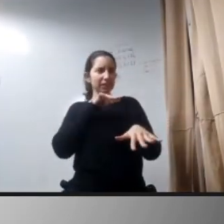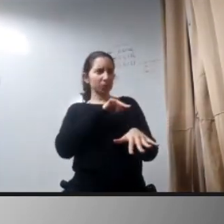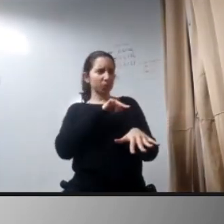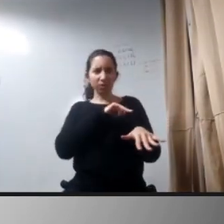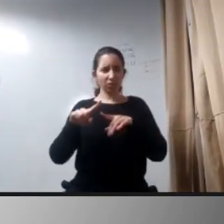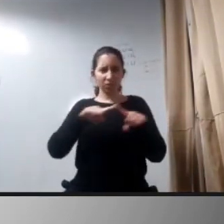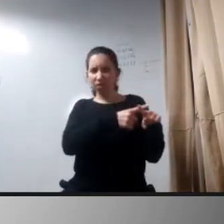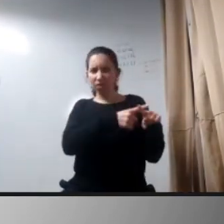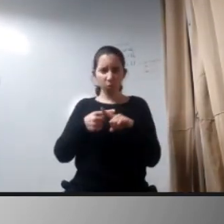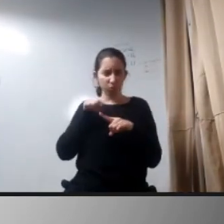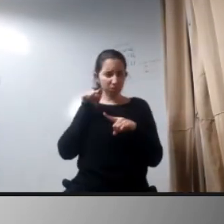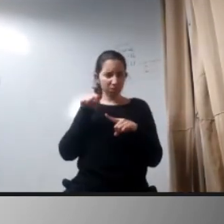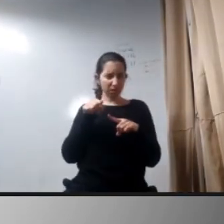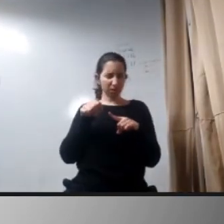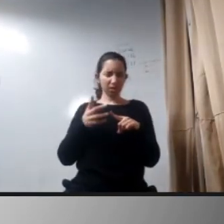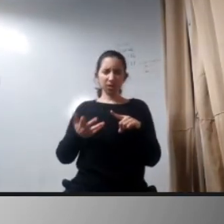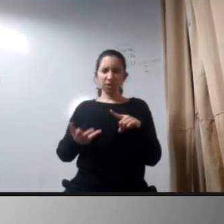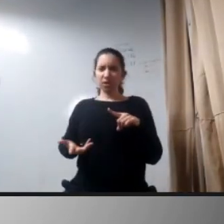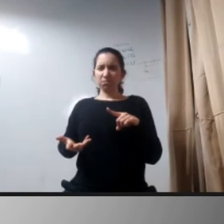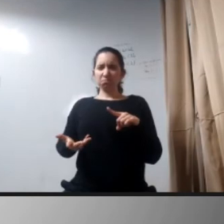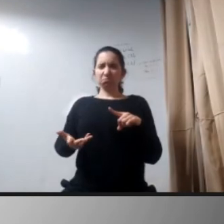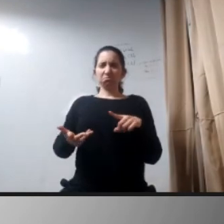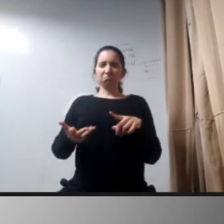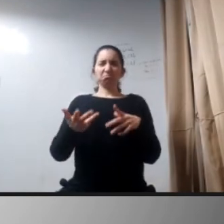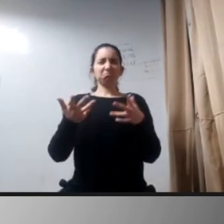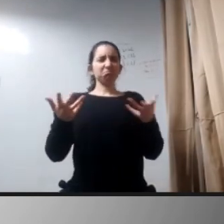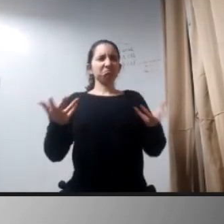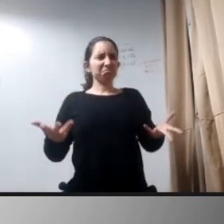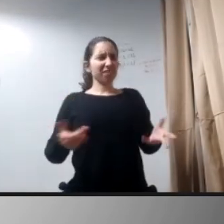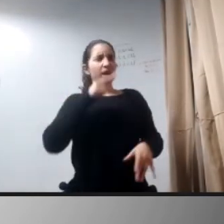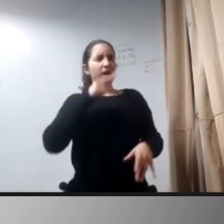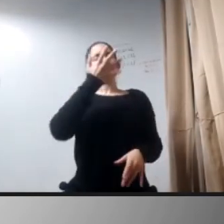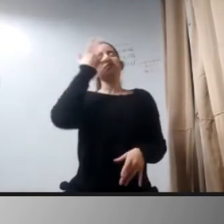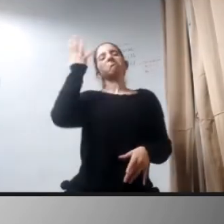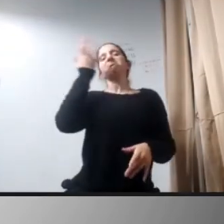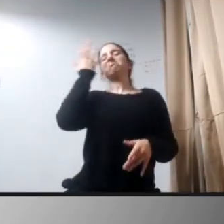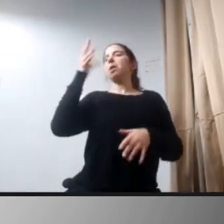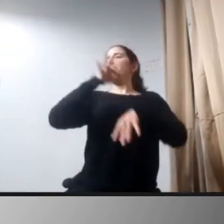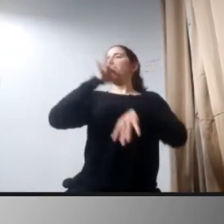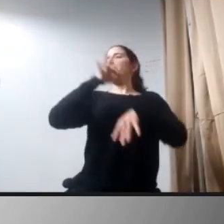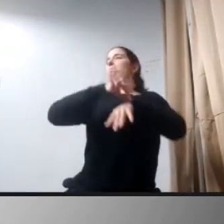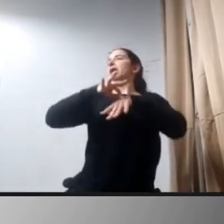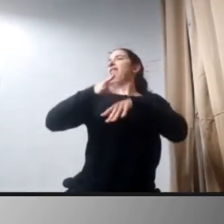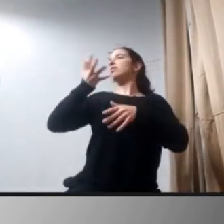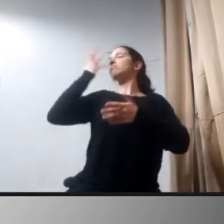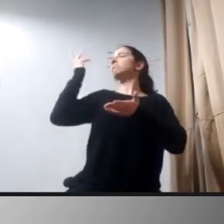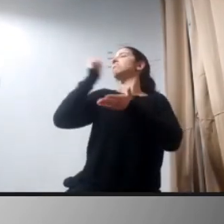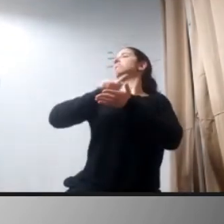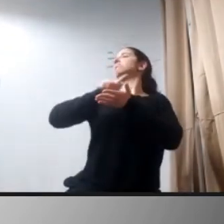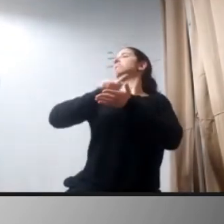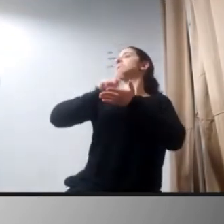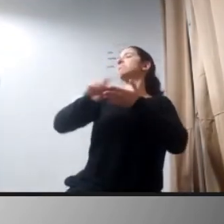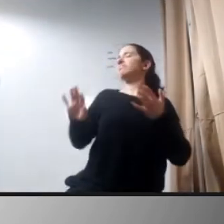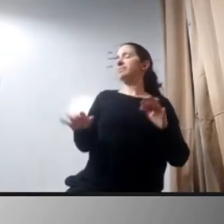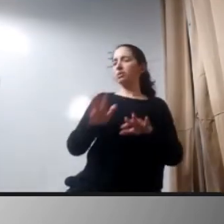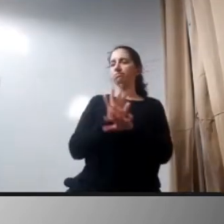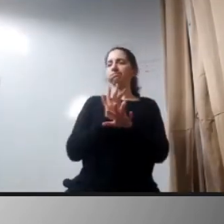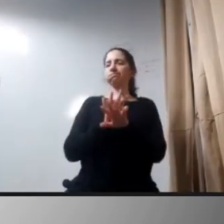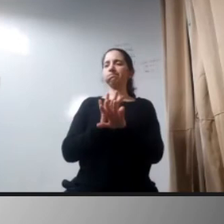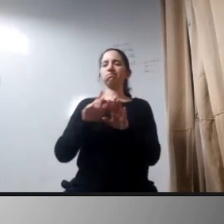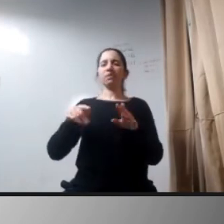esa, digamos, fue como una expresión de la soberbia médica y del cierre a la